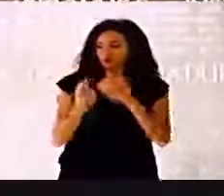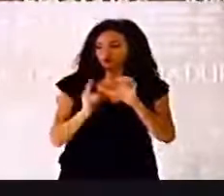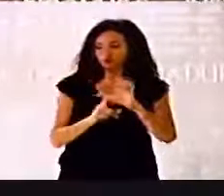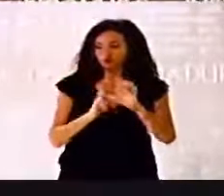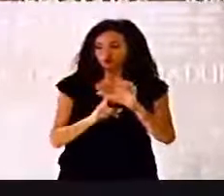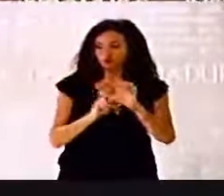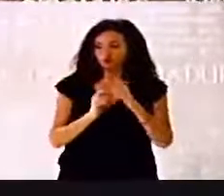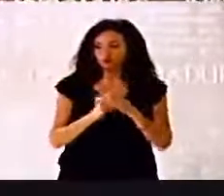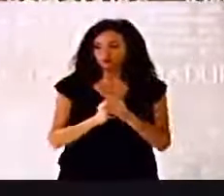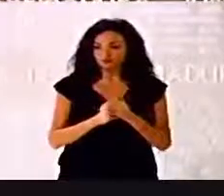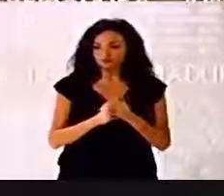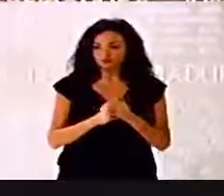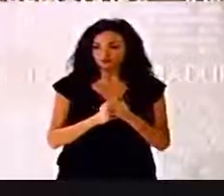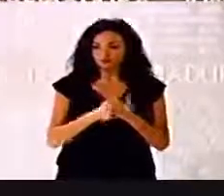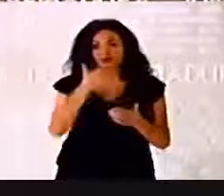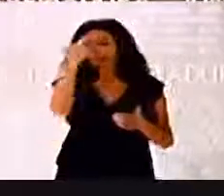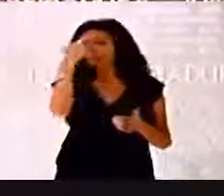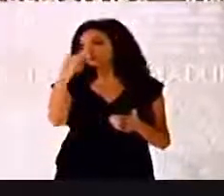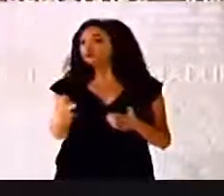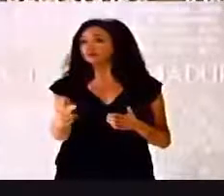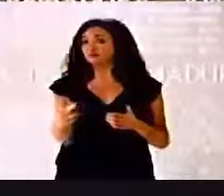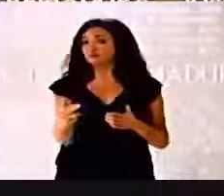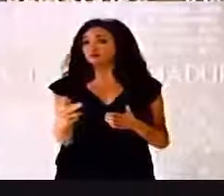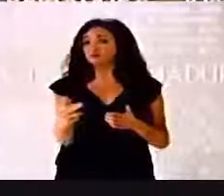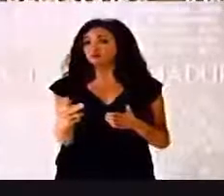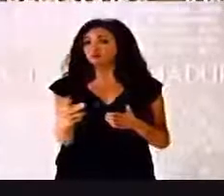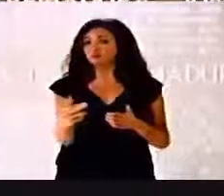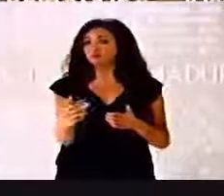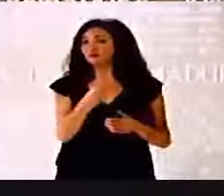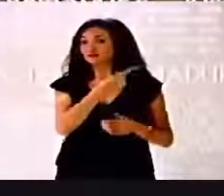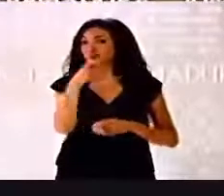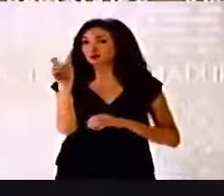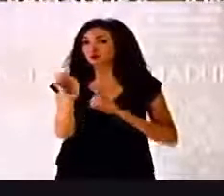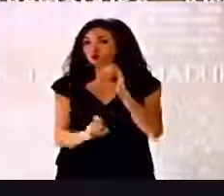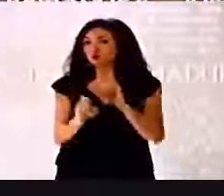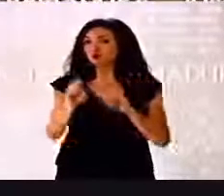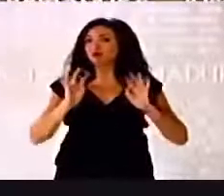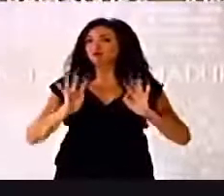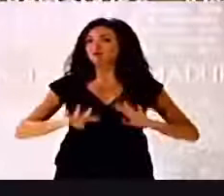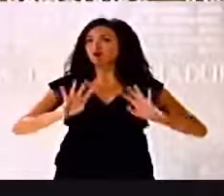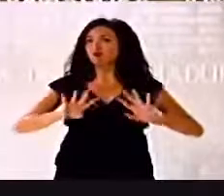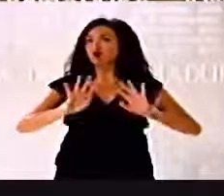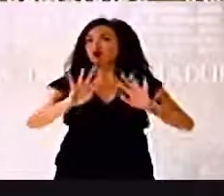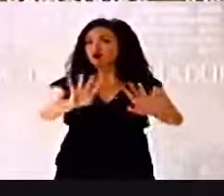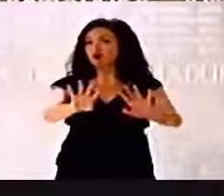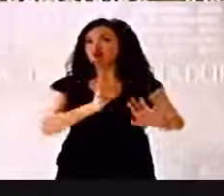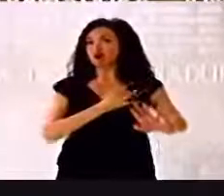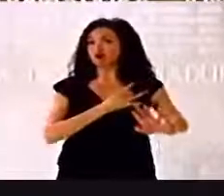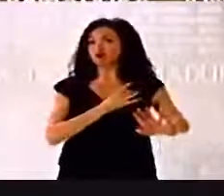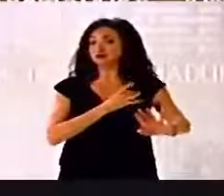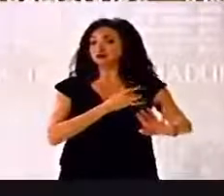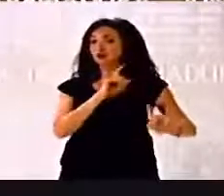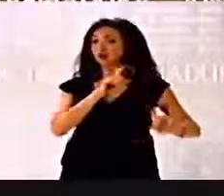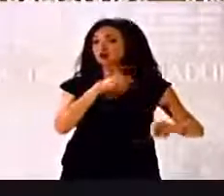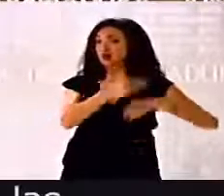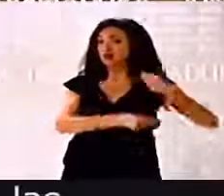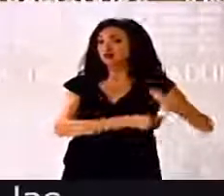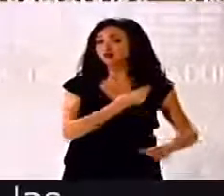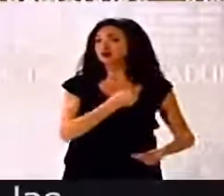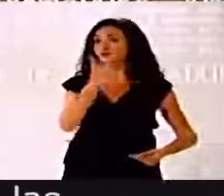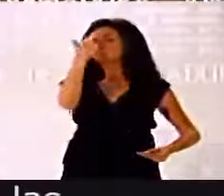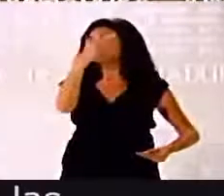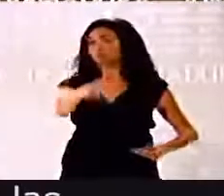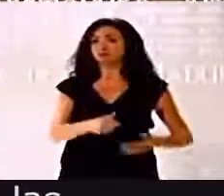Extremadura respeta profundamente las manifestaciones que hagan los sindicatos de la enseñanza y que haga